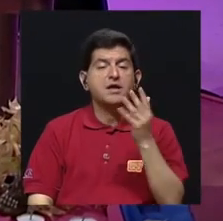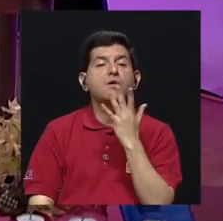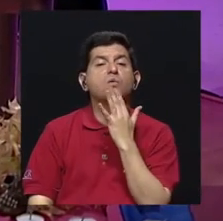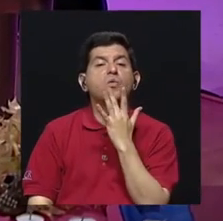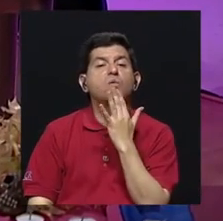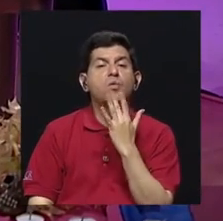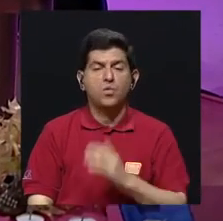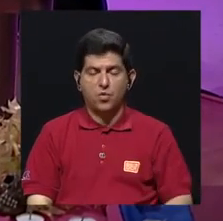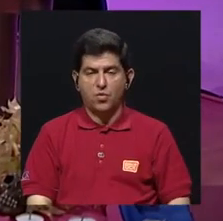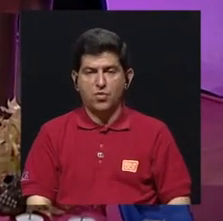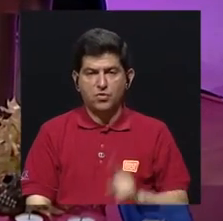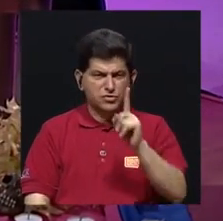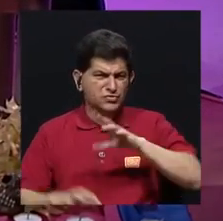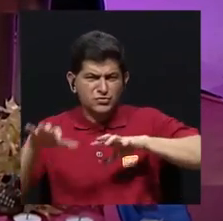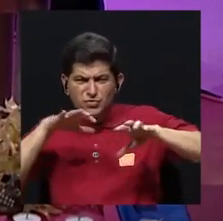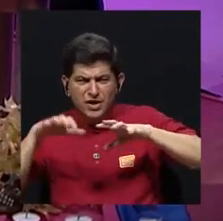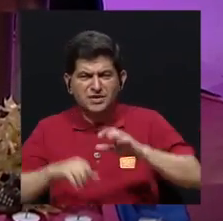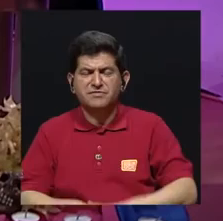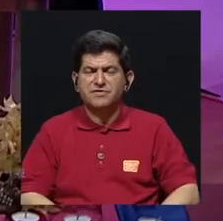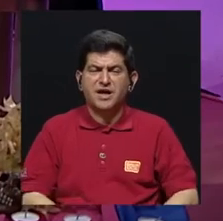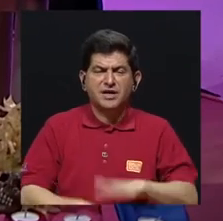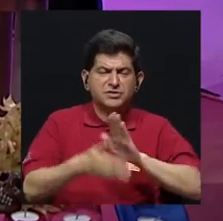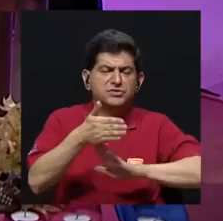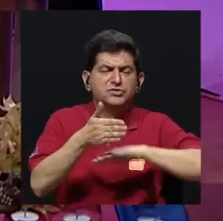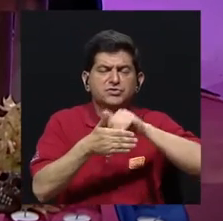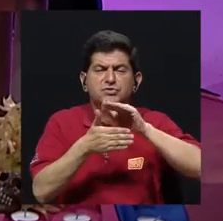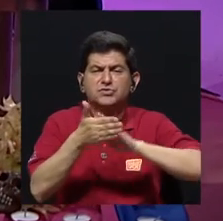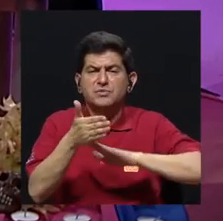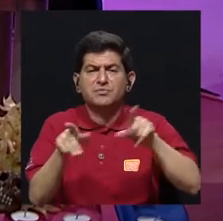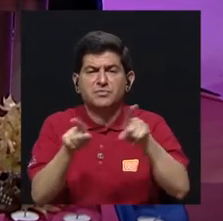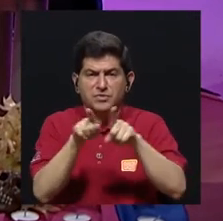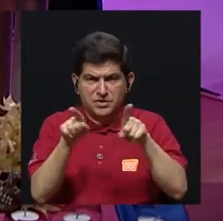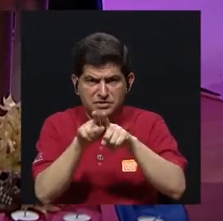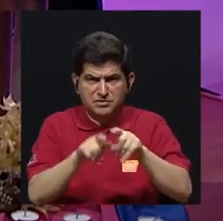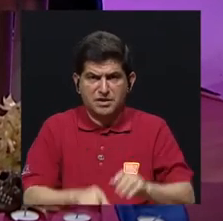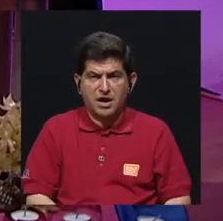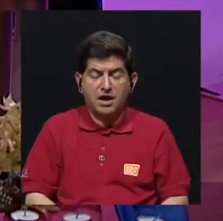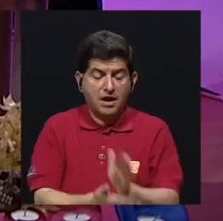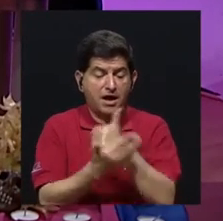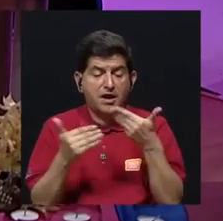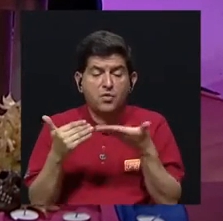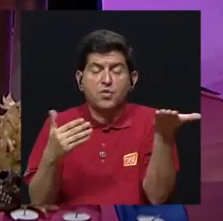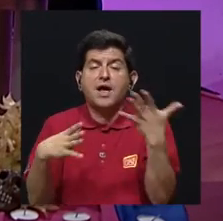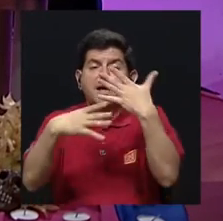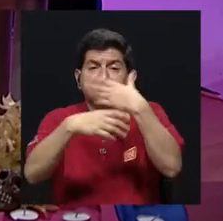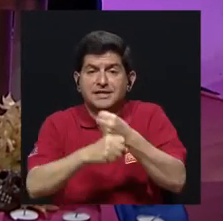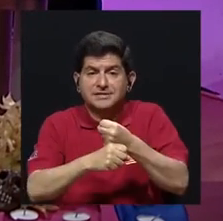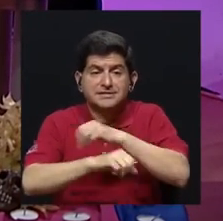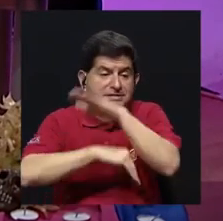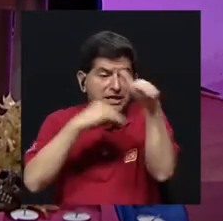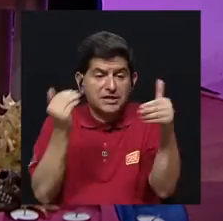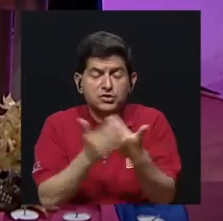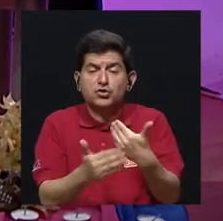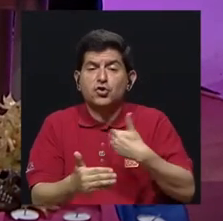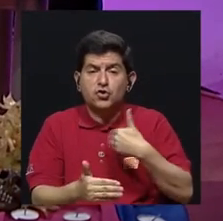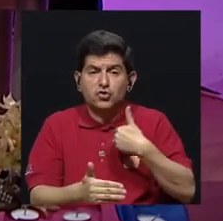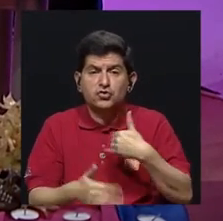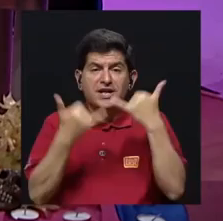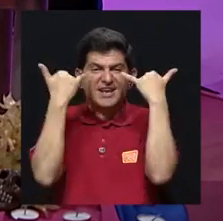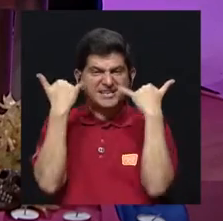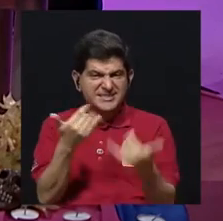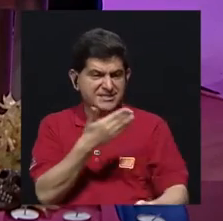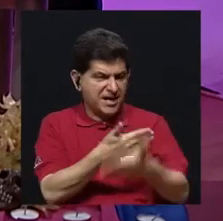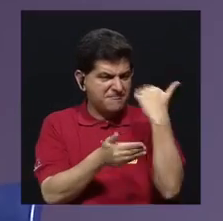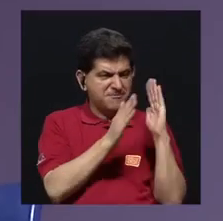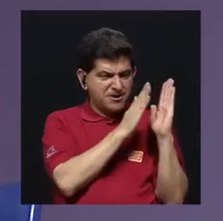pintado también, o ciertas cosas que se realizan. Todo viene como así con un planeamiento, ¿verdad? El por qué, qué vamos a representar